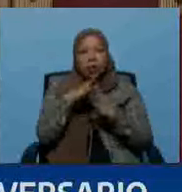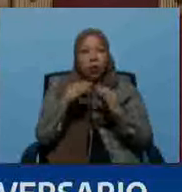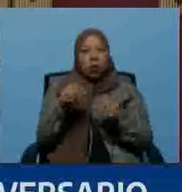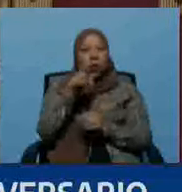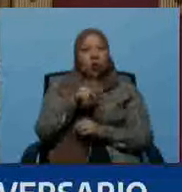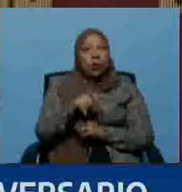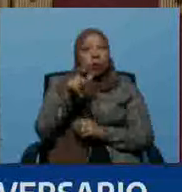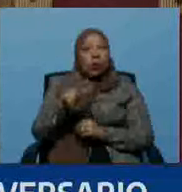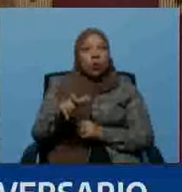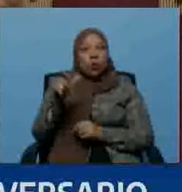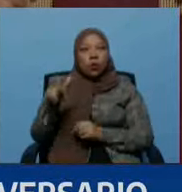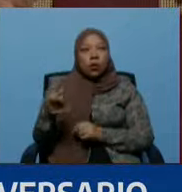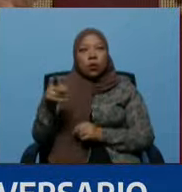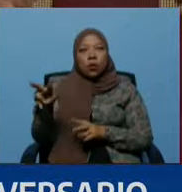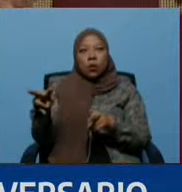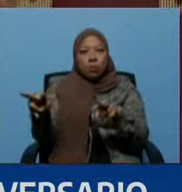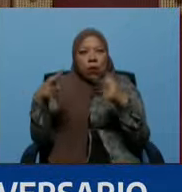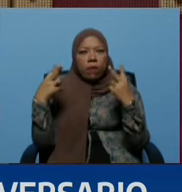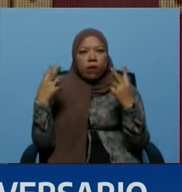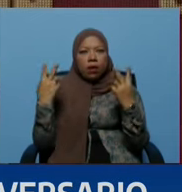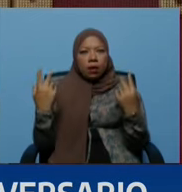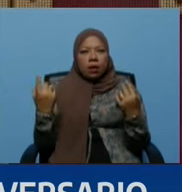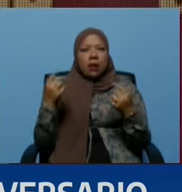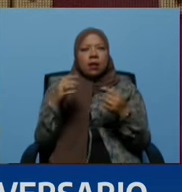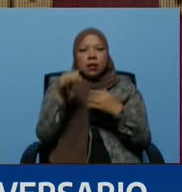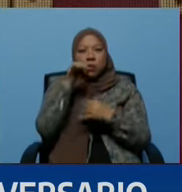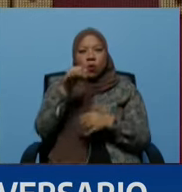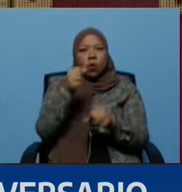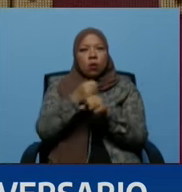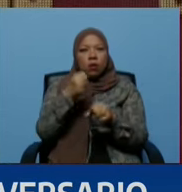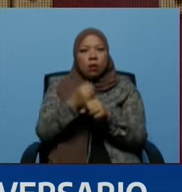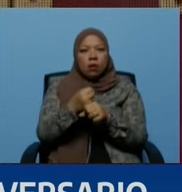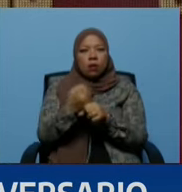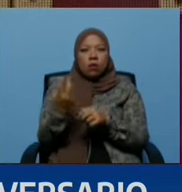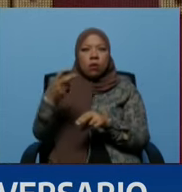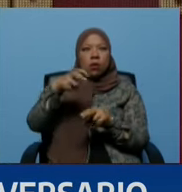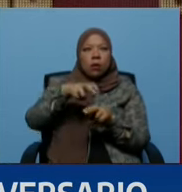demás muchachos me ven y se acercan, me bajé.